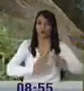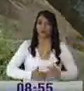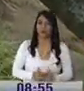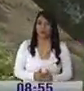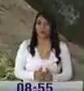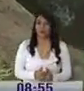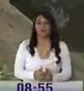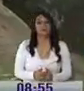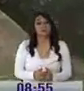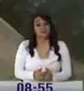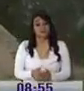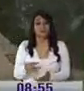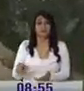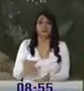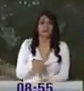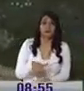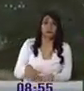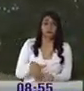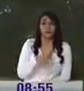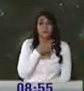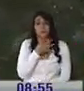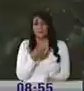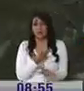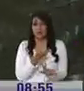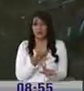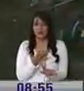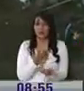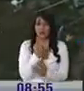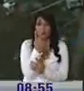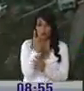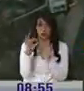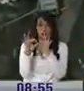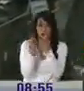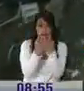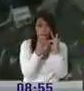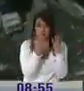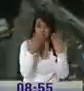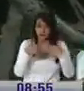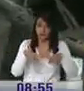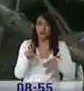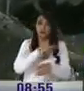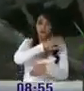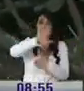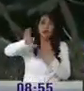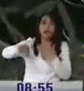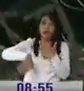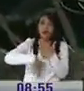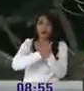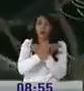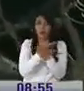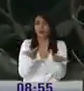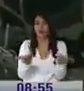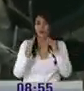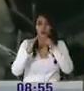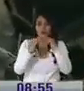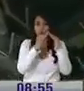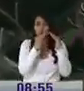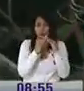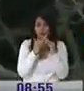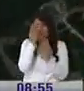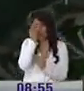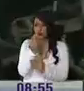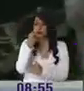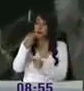incertidumbre el temor no es solo de las dos familias afectadas sino de todo este conjunto Buenos días mi señor ayúdeme con su nombre